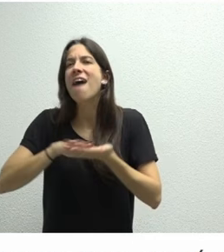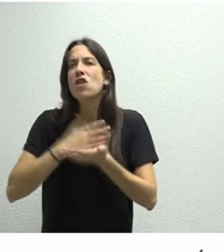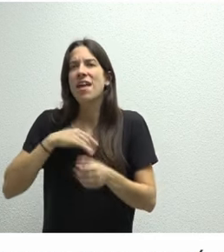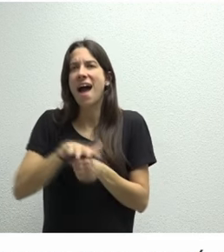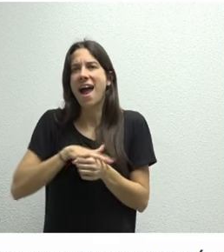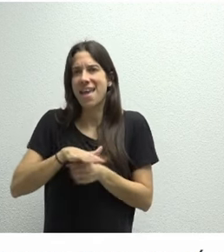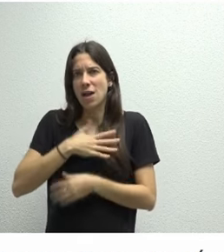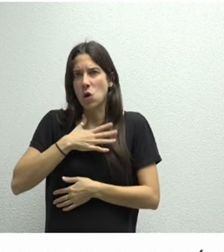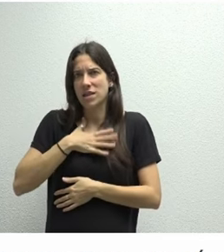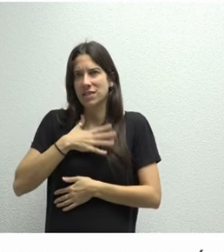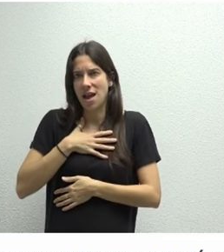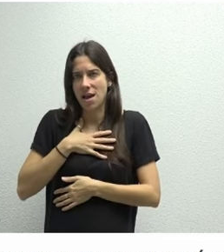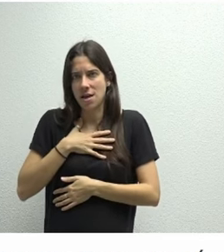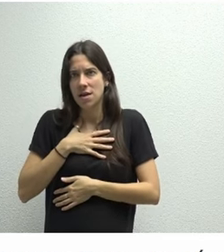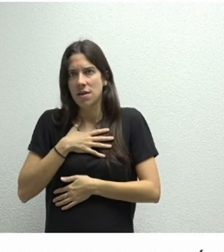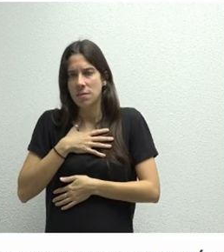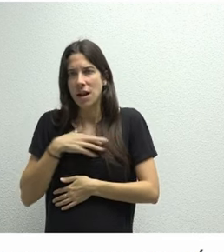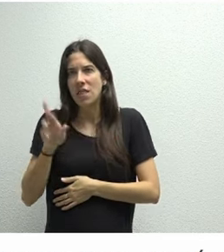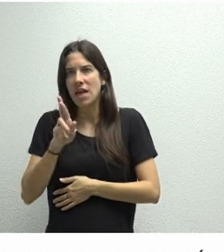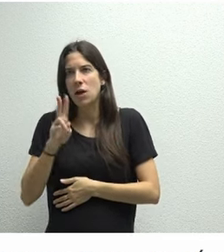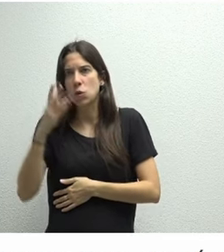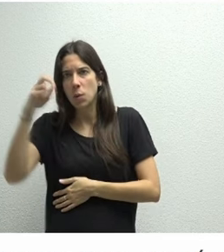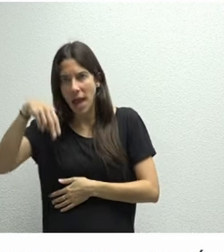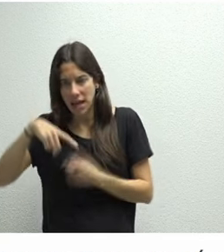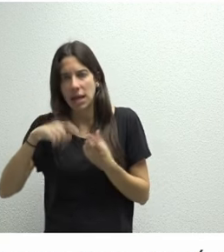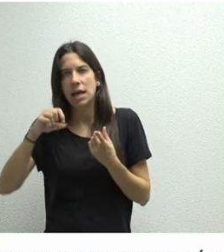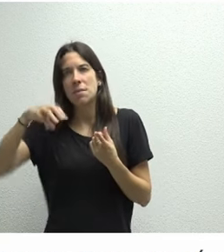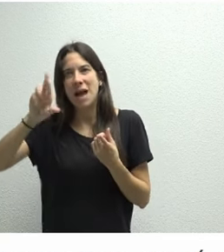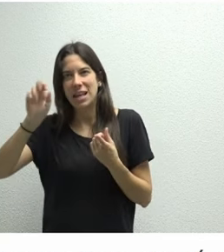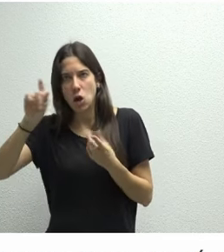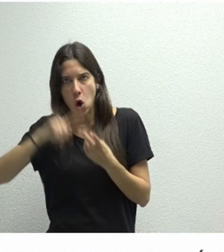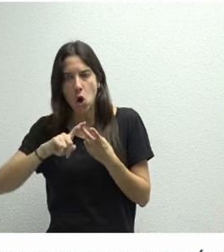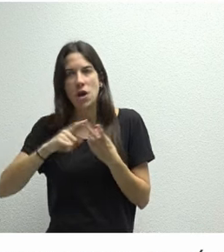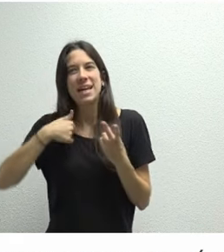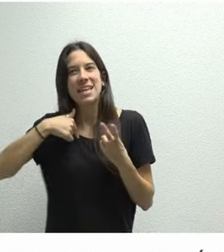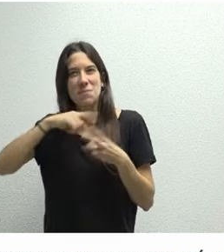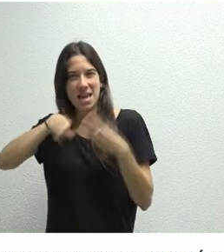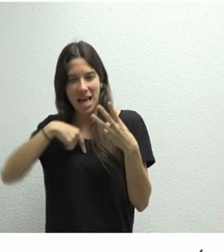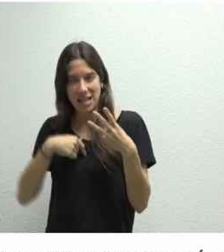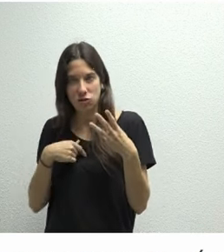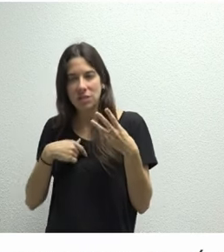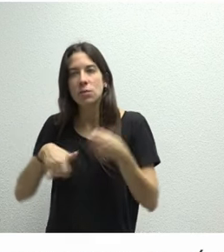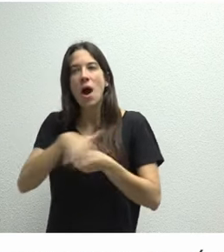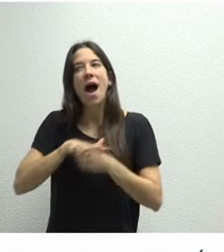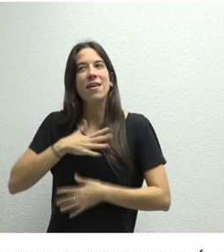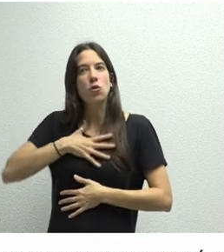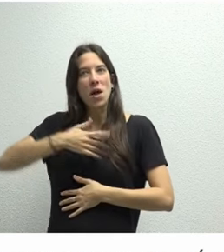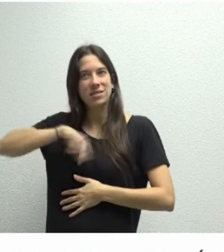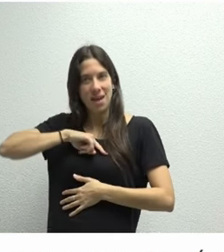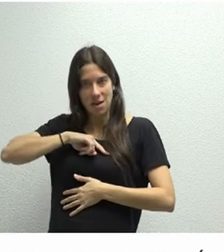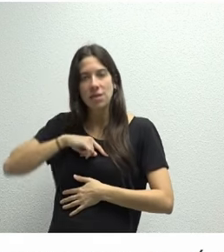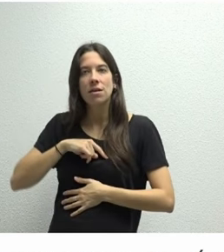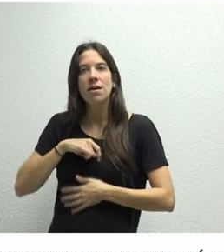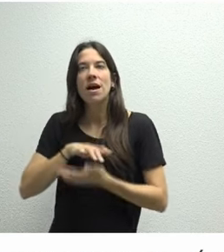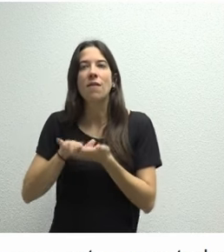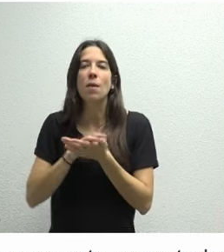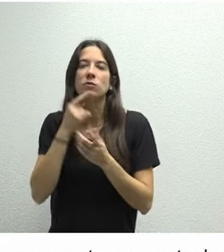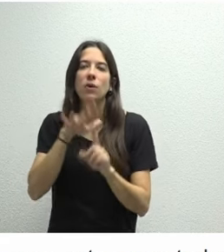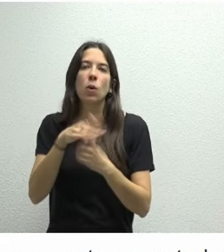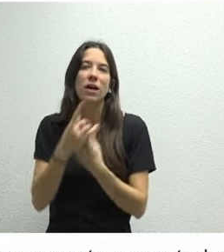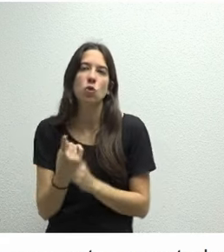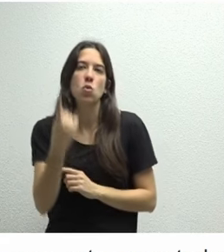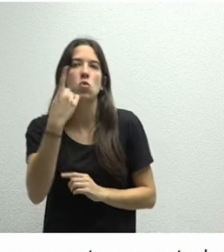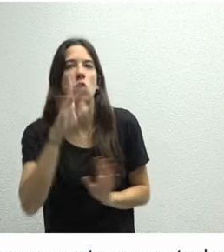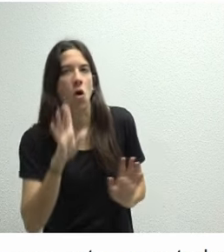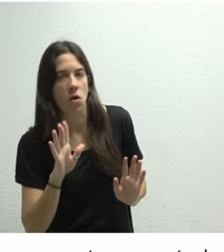y digo de Rubén y mía eh eh Como un pequeño a propósito de un caso eh